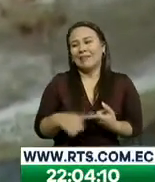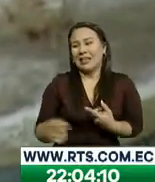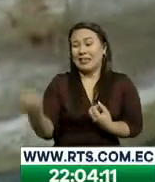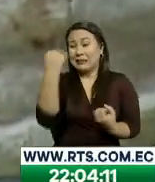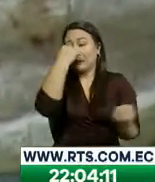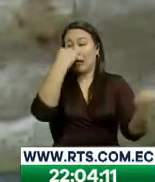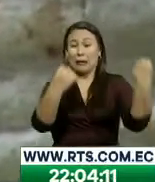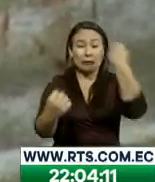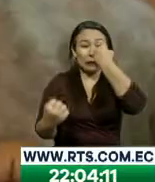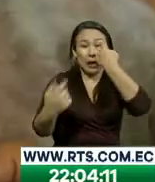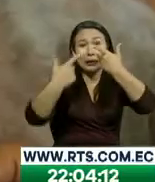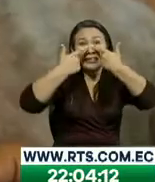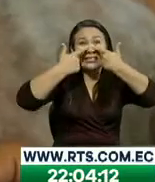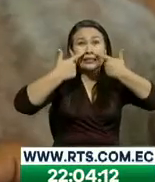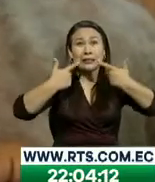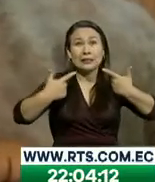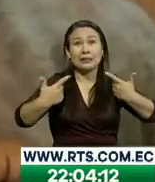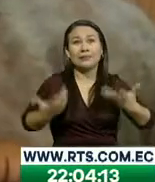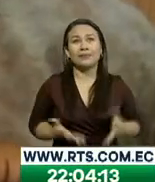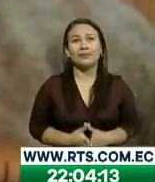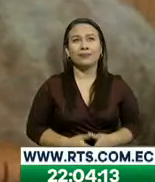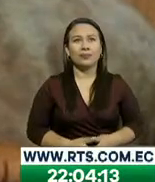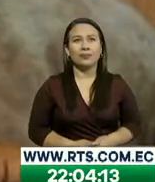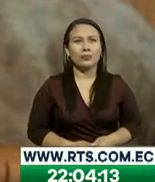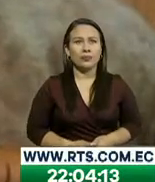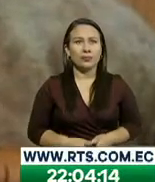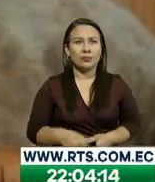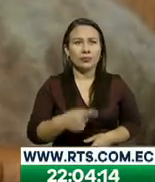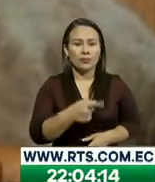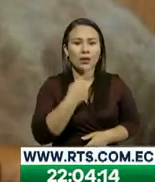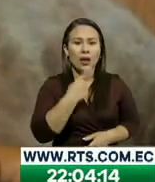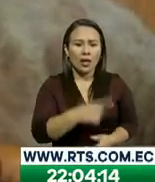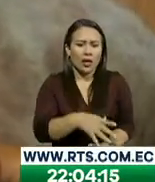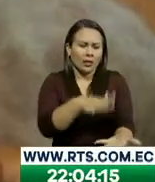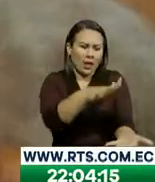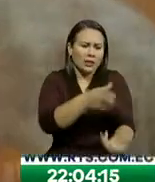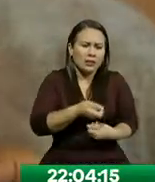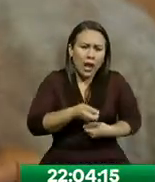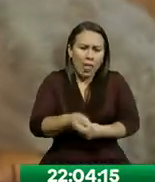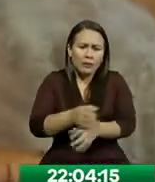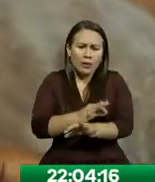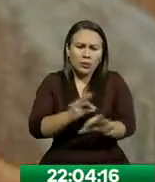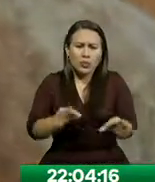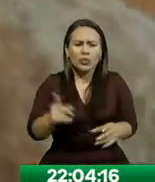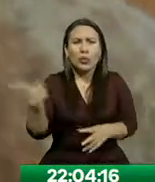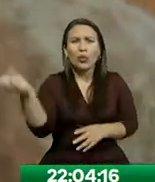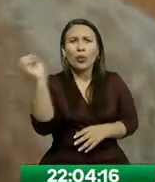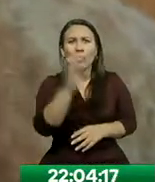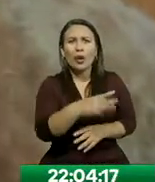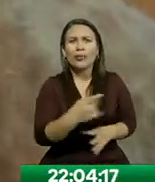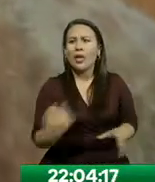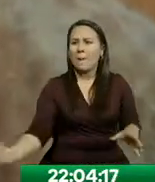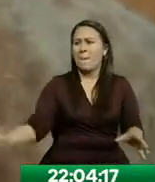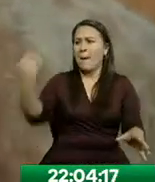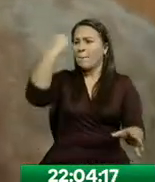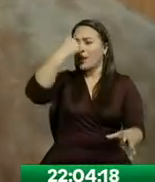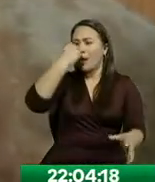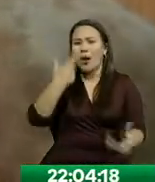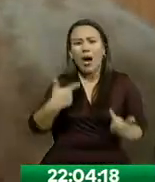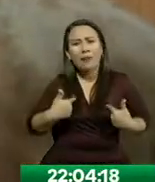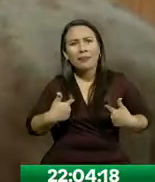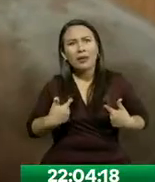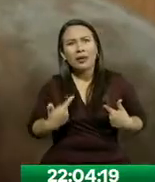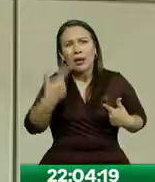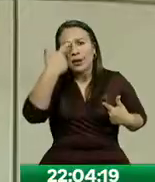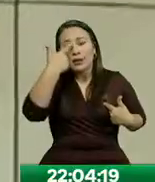el detonante. Entonces yo digo que si escuchando en la calle, escuchando en la casa, bueno, bueno, me mete la mano,